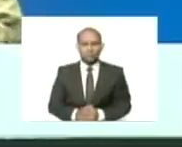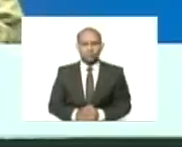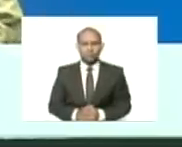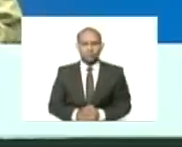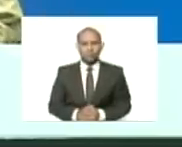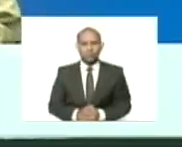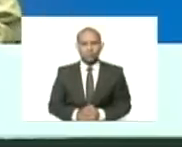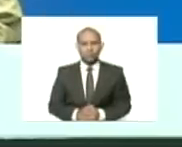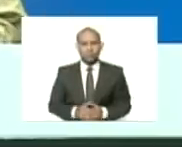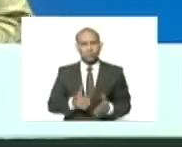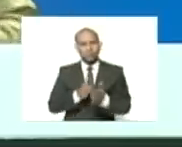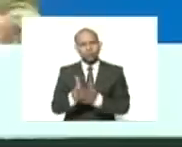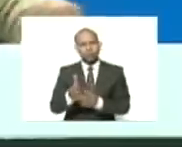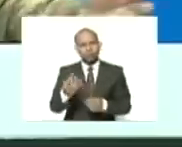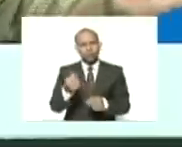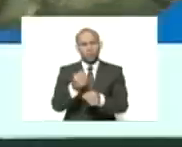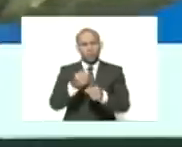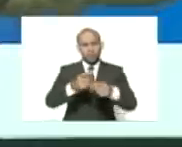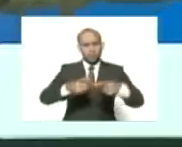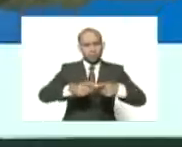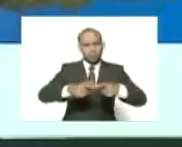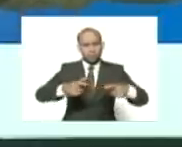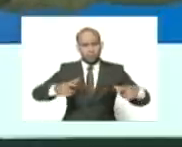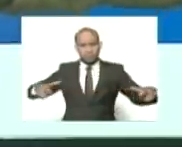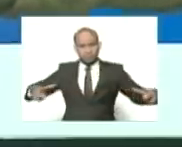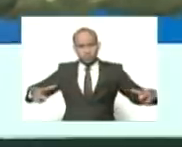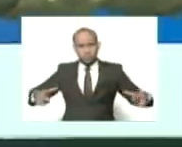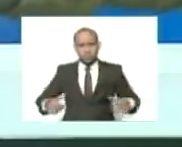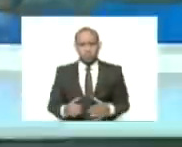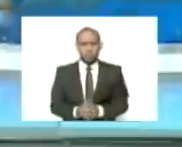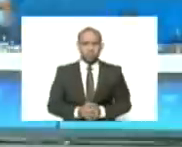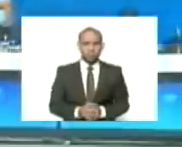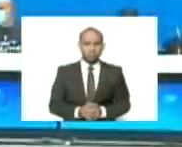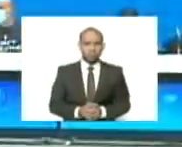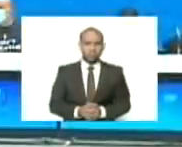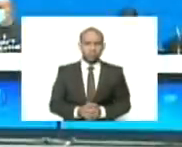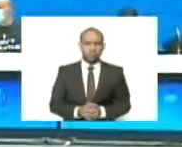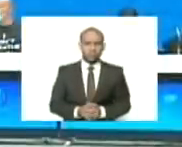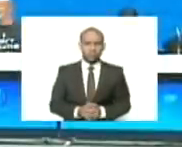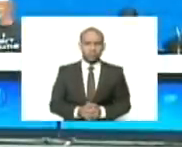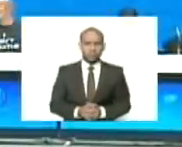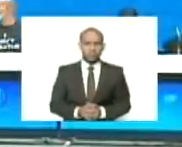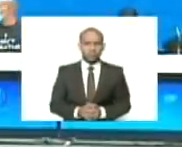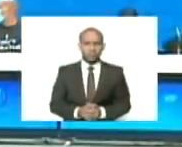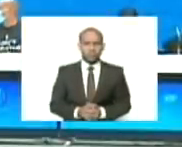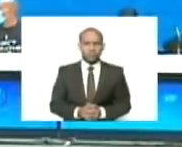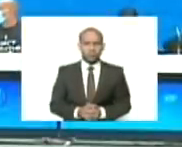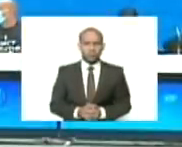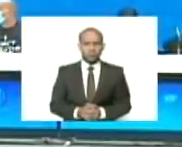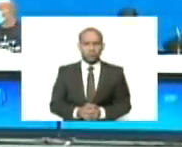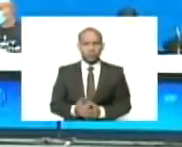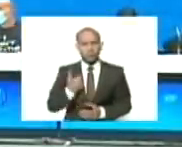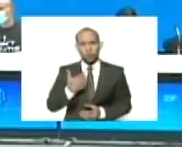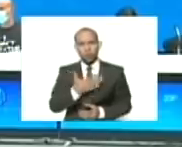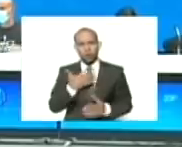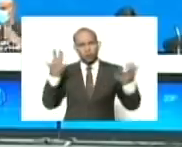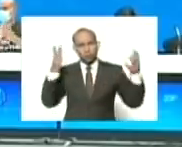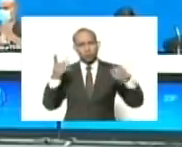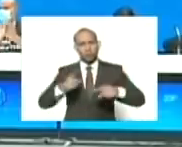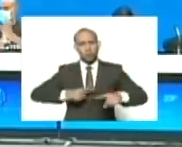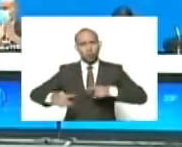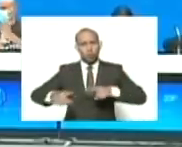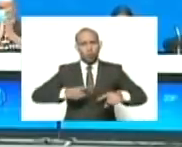En medio del proceso de expansión, compañero Héctor Rodríguez, quiero que le demos un aplauso a Héctor como